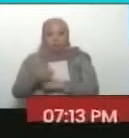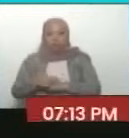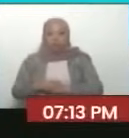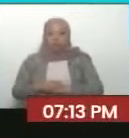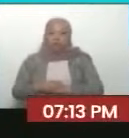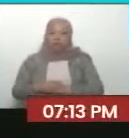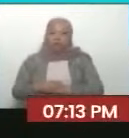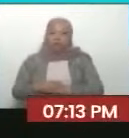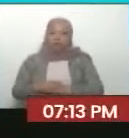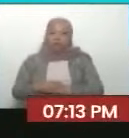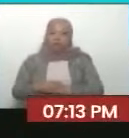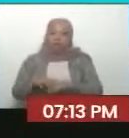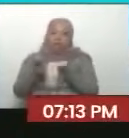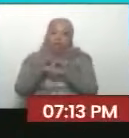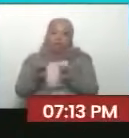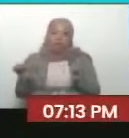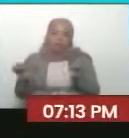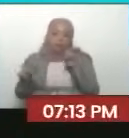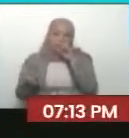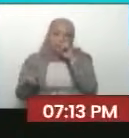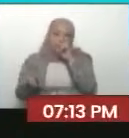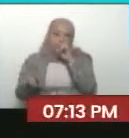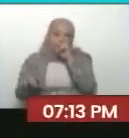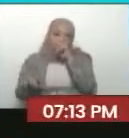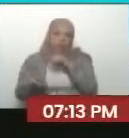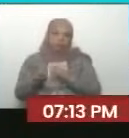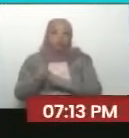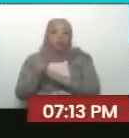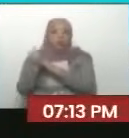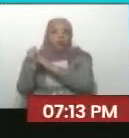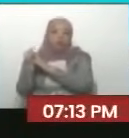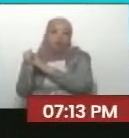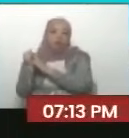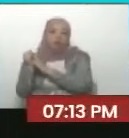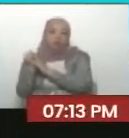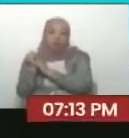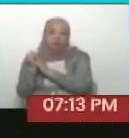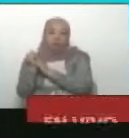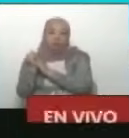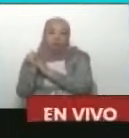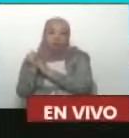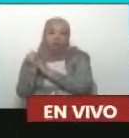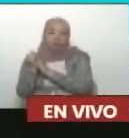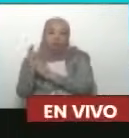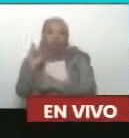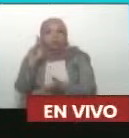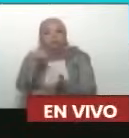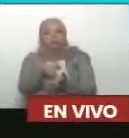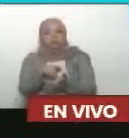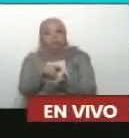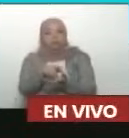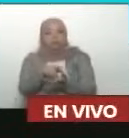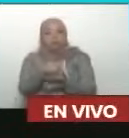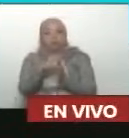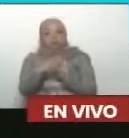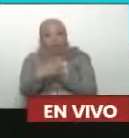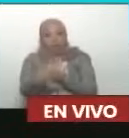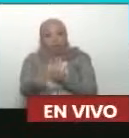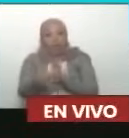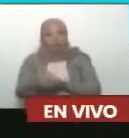como educadores. Es un liderazgo que debe basarse en el